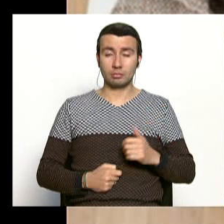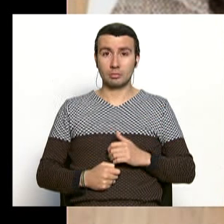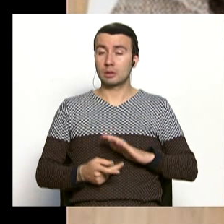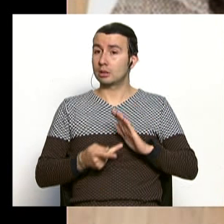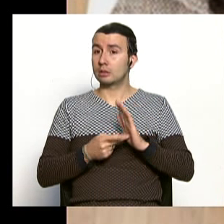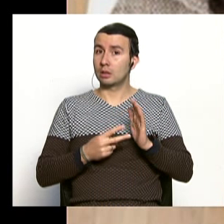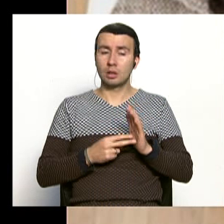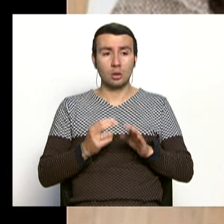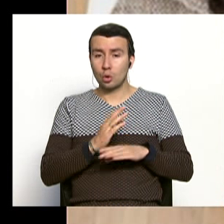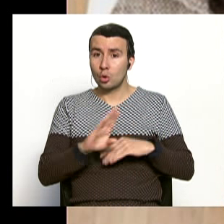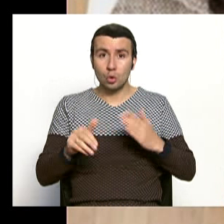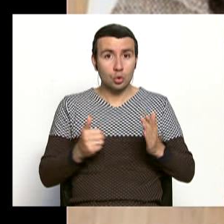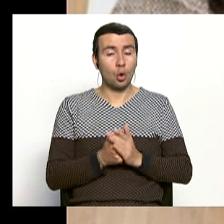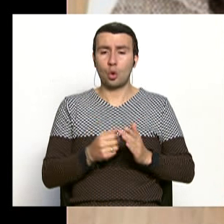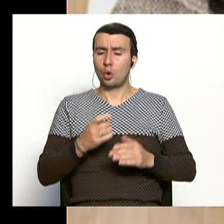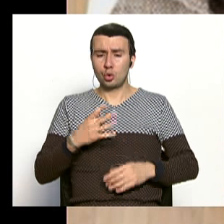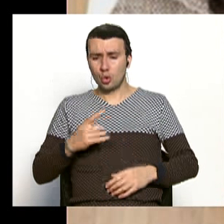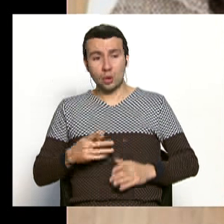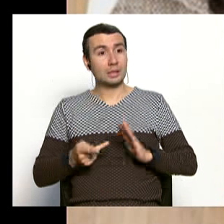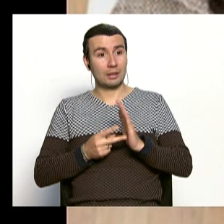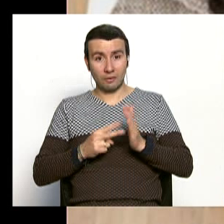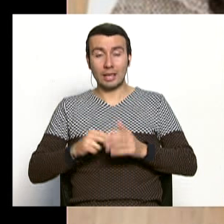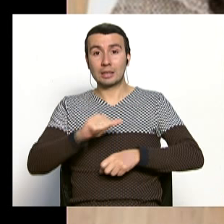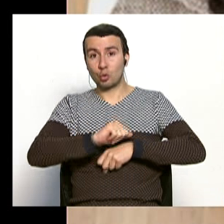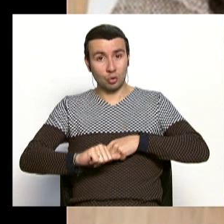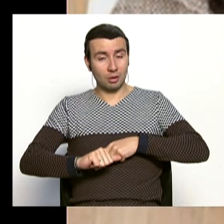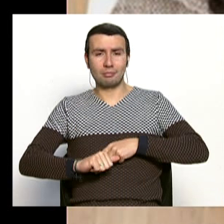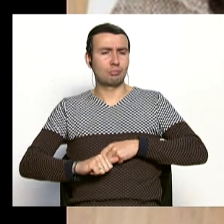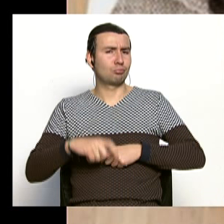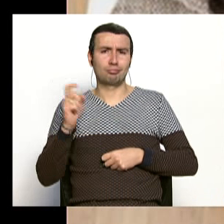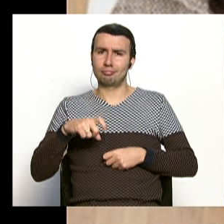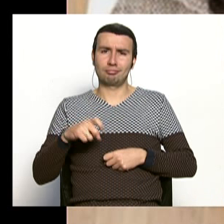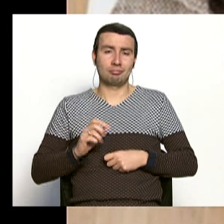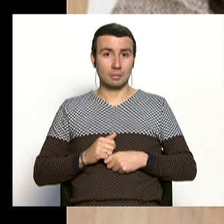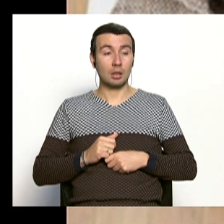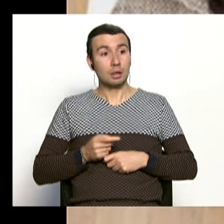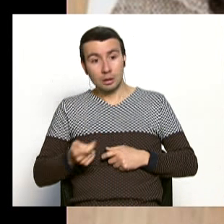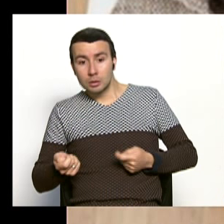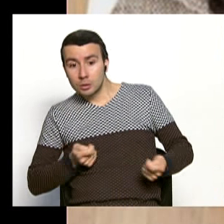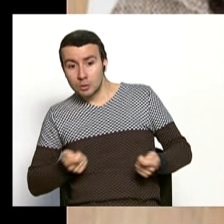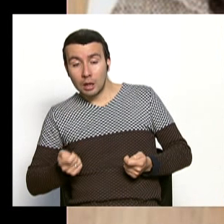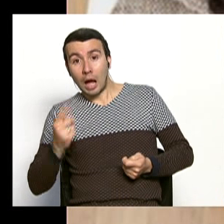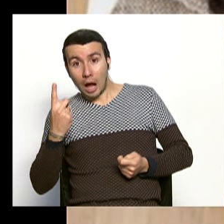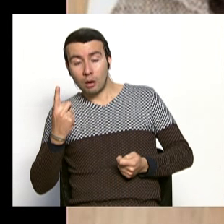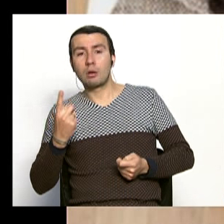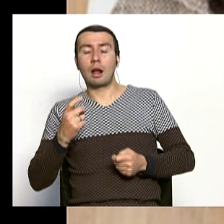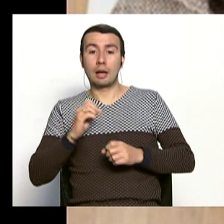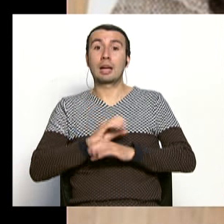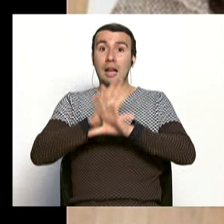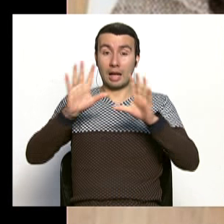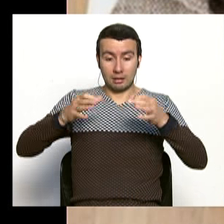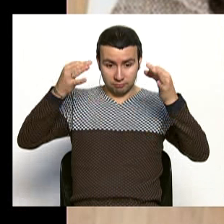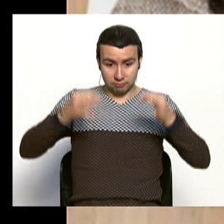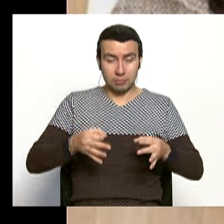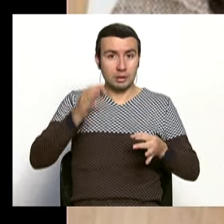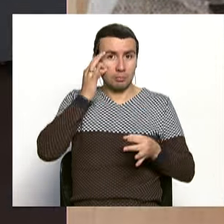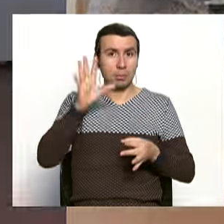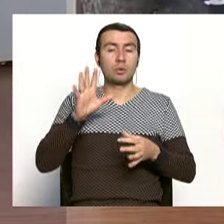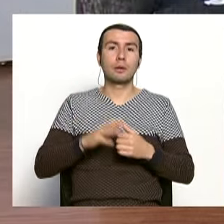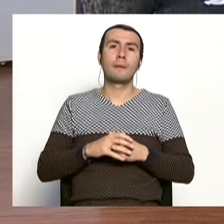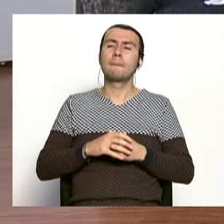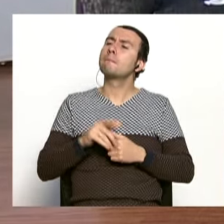es es causa de cirugía cuando se debe cuando se haga un procedimiento debe tener una indicación muy clara Doctor José